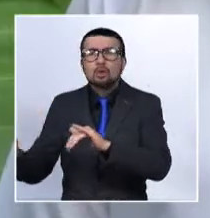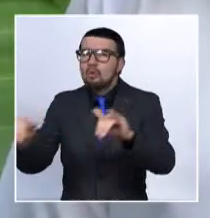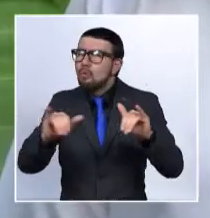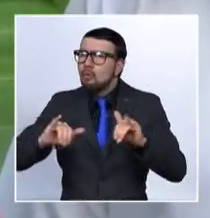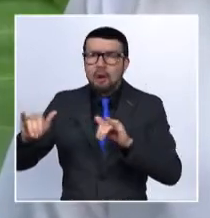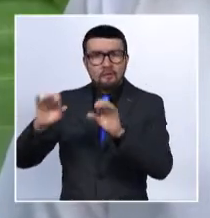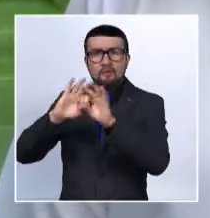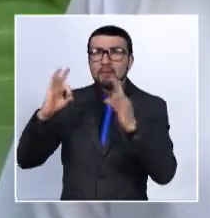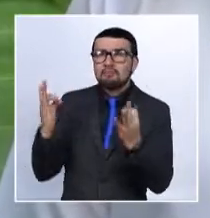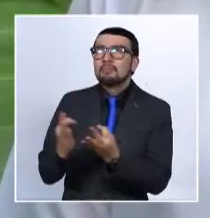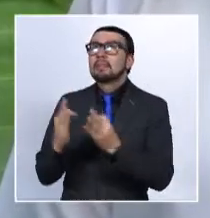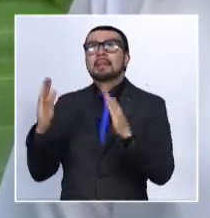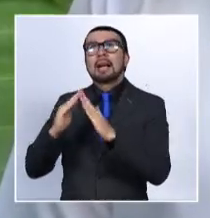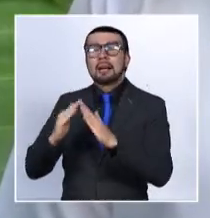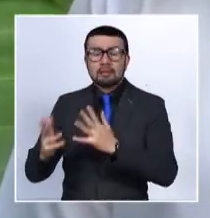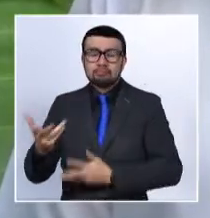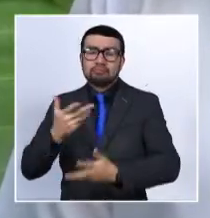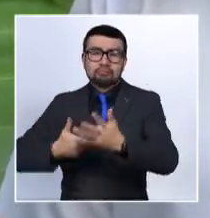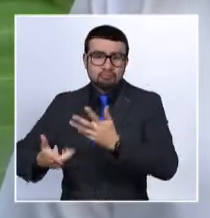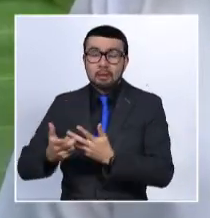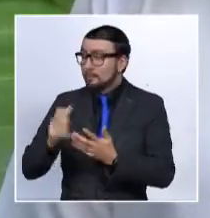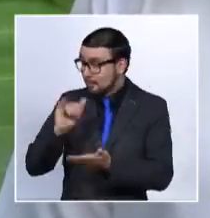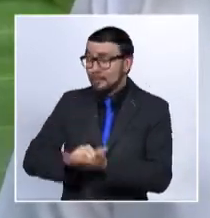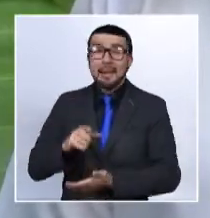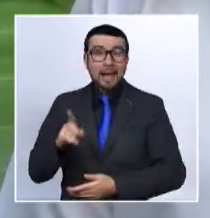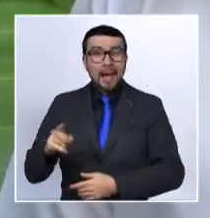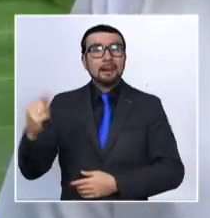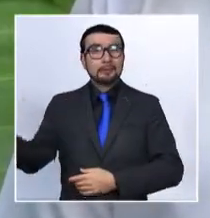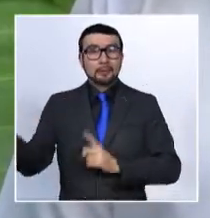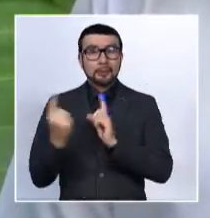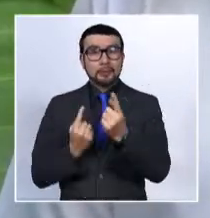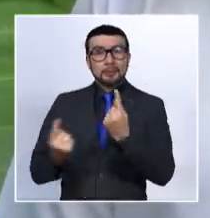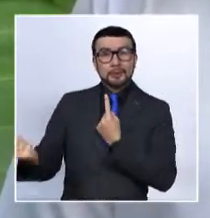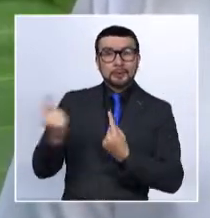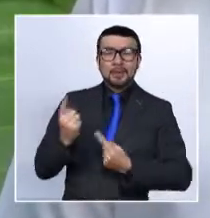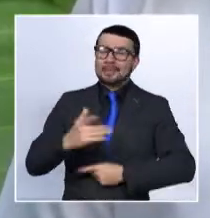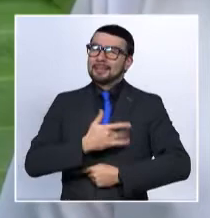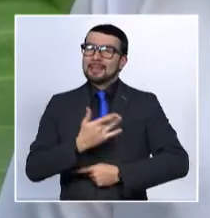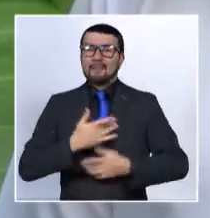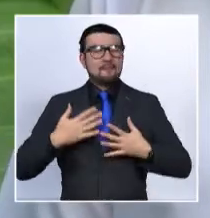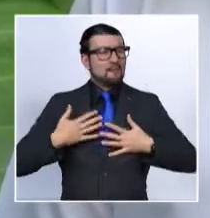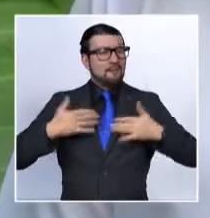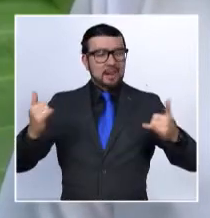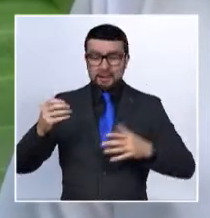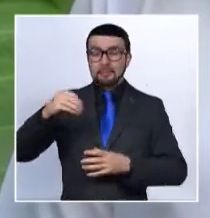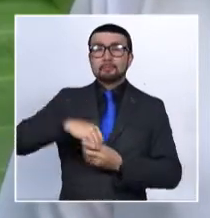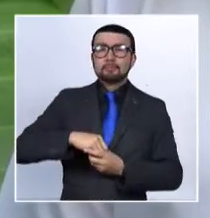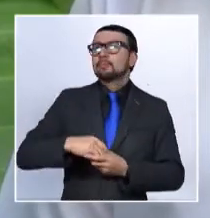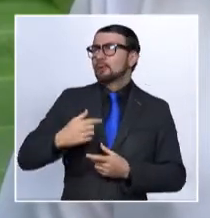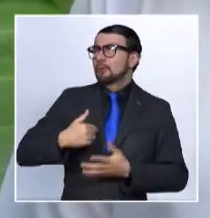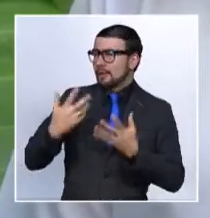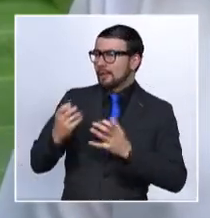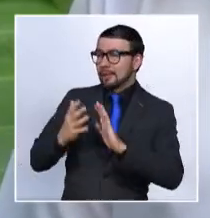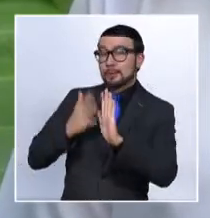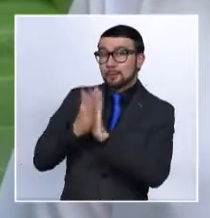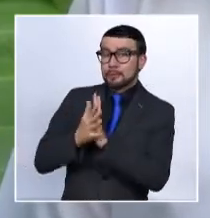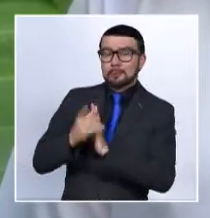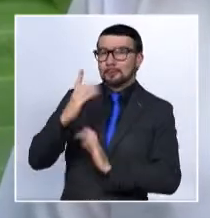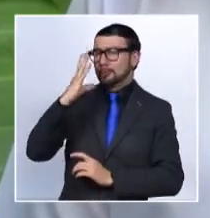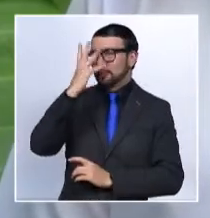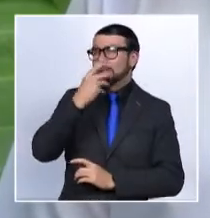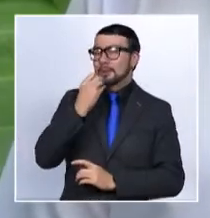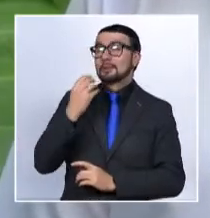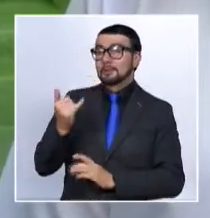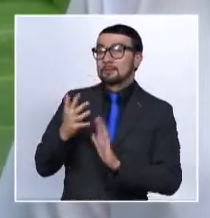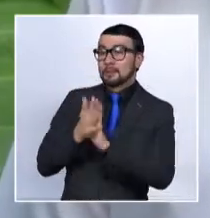por eso nuestros pacientes se sienten también en Parque de la Salud. Entonces, esa pequeña experiencia se las quería contar porque es muy bonita.